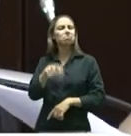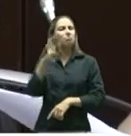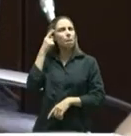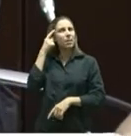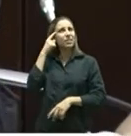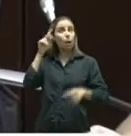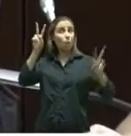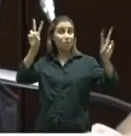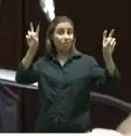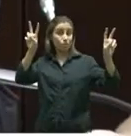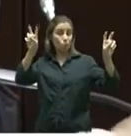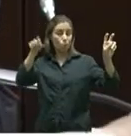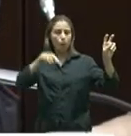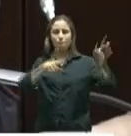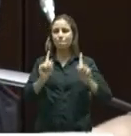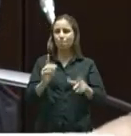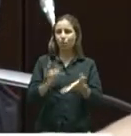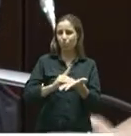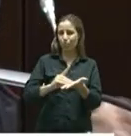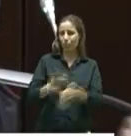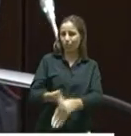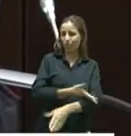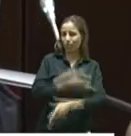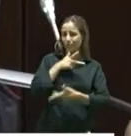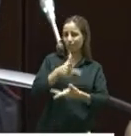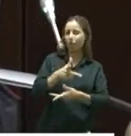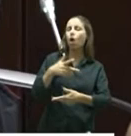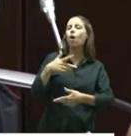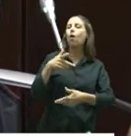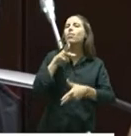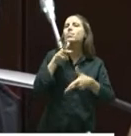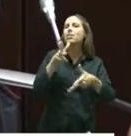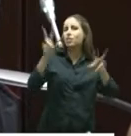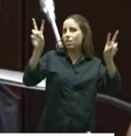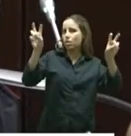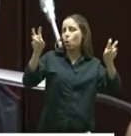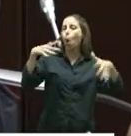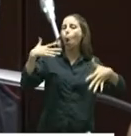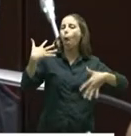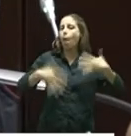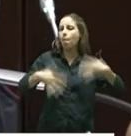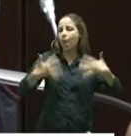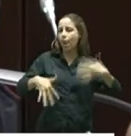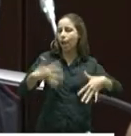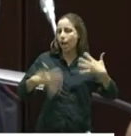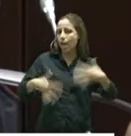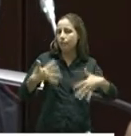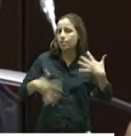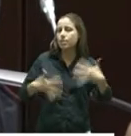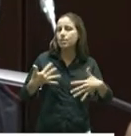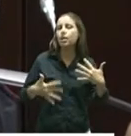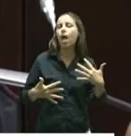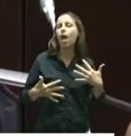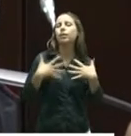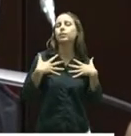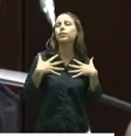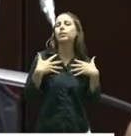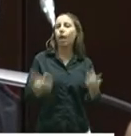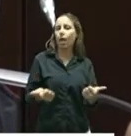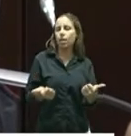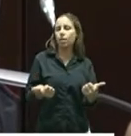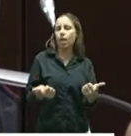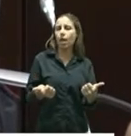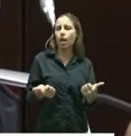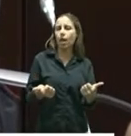título como decía uno de los diputados prop opinante que dice emergencia eh para que para que miro bien declarese la emergencia sanitaria